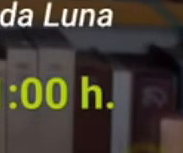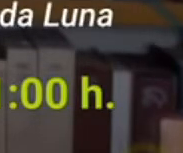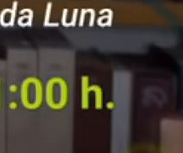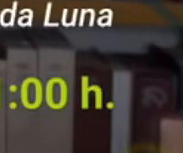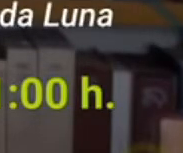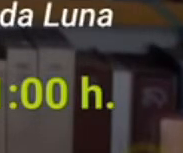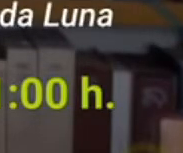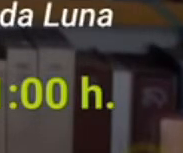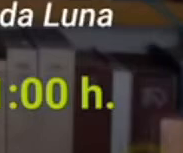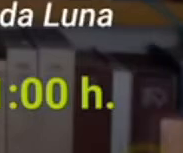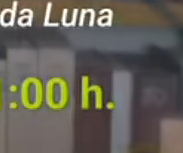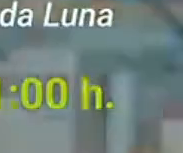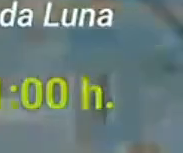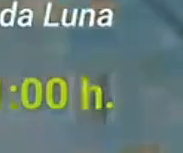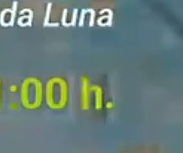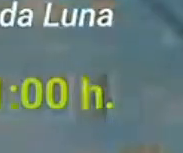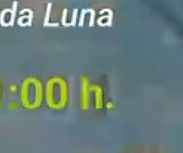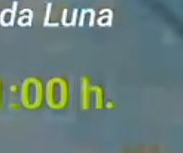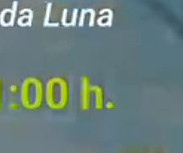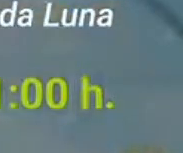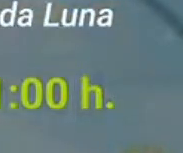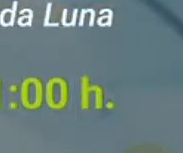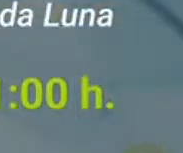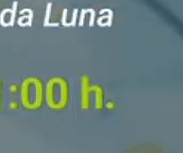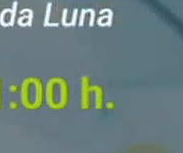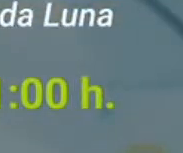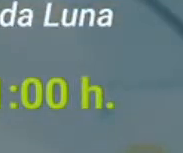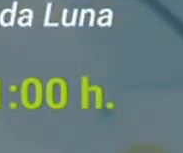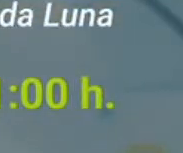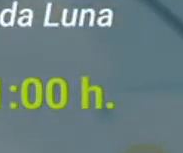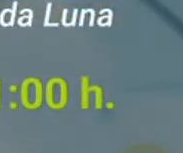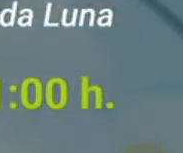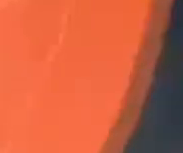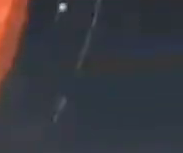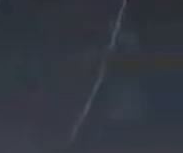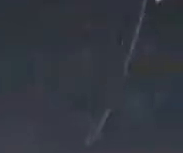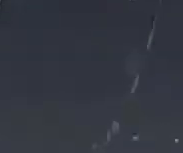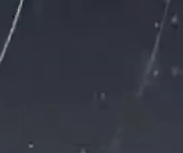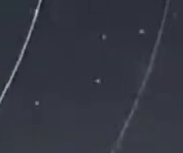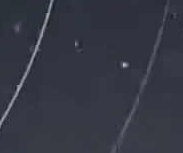Monsiváis publicado por Proceso. Hoy, 21 horas.